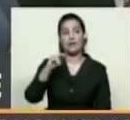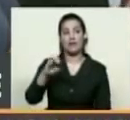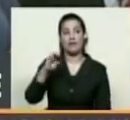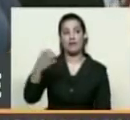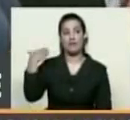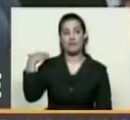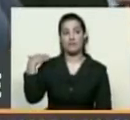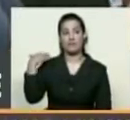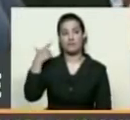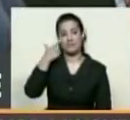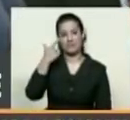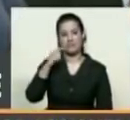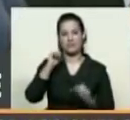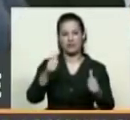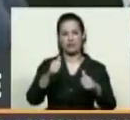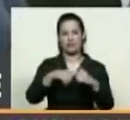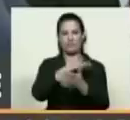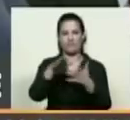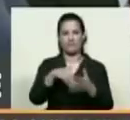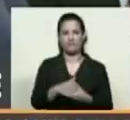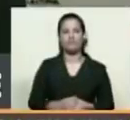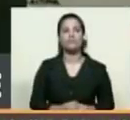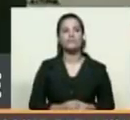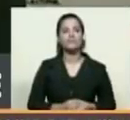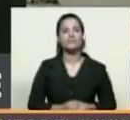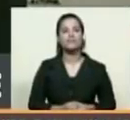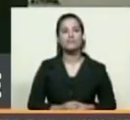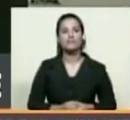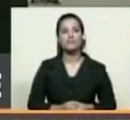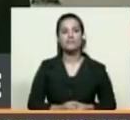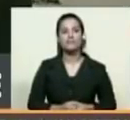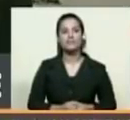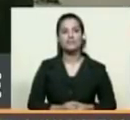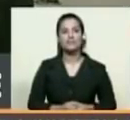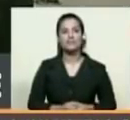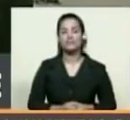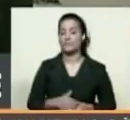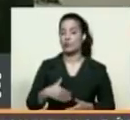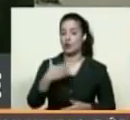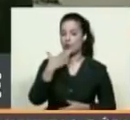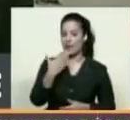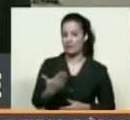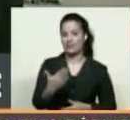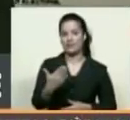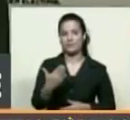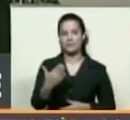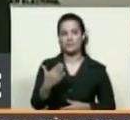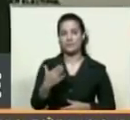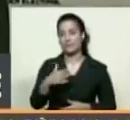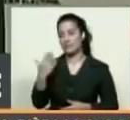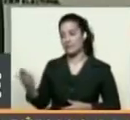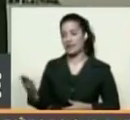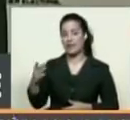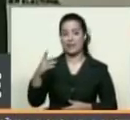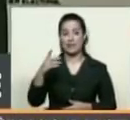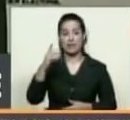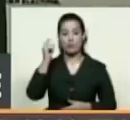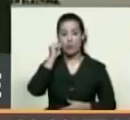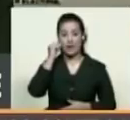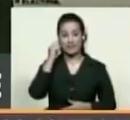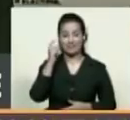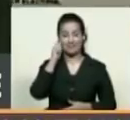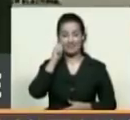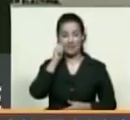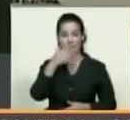hechos, durante las elecciones del 30 de julio. Agradecer por esta actividad a la doctora Tibisay Lucena,